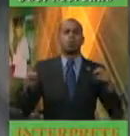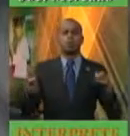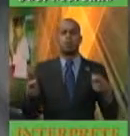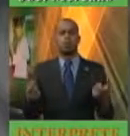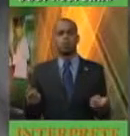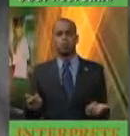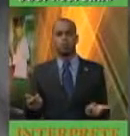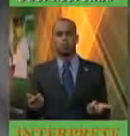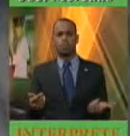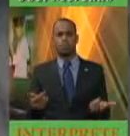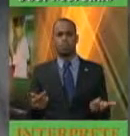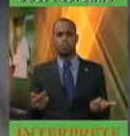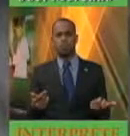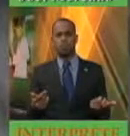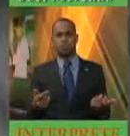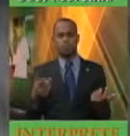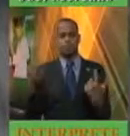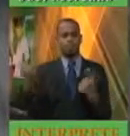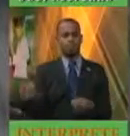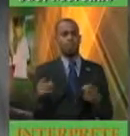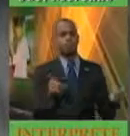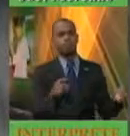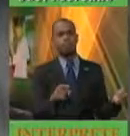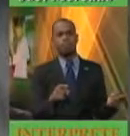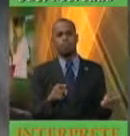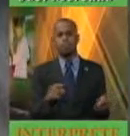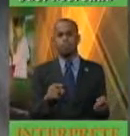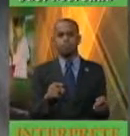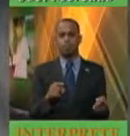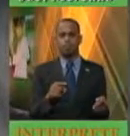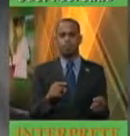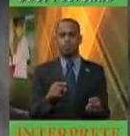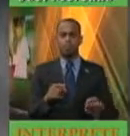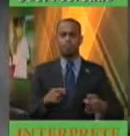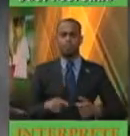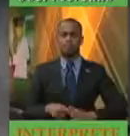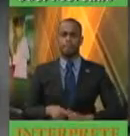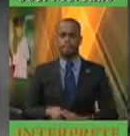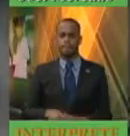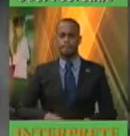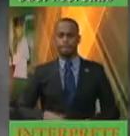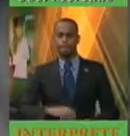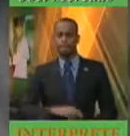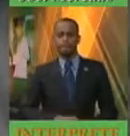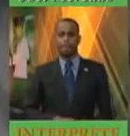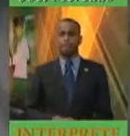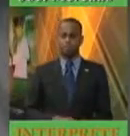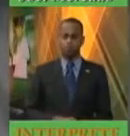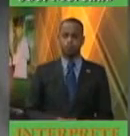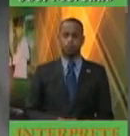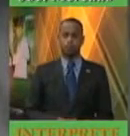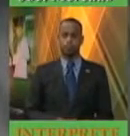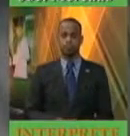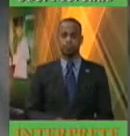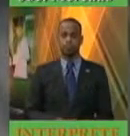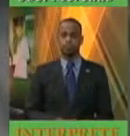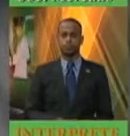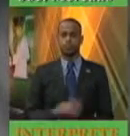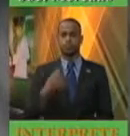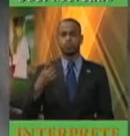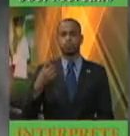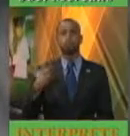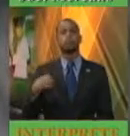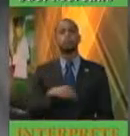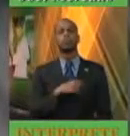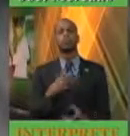cambiar ese estado de cosas, el gobierno determinado. Bueno, del 6 al 11. Sí, sí. Y lo que queremos